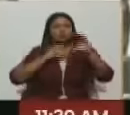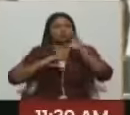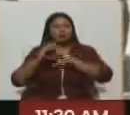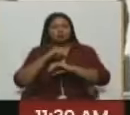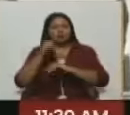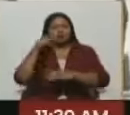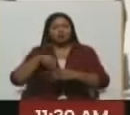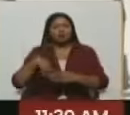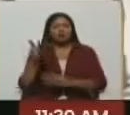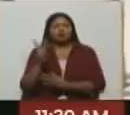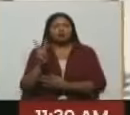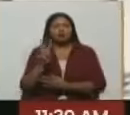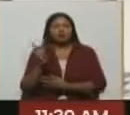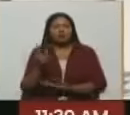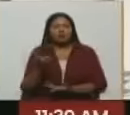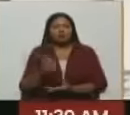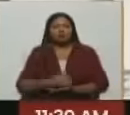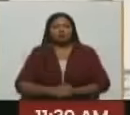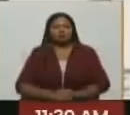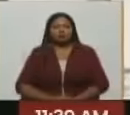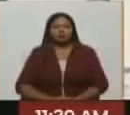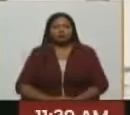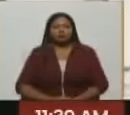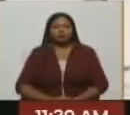aquí venezolanos?